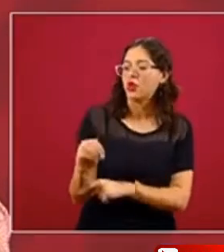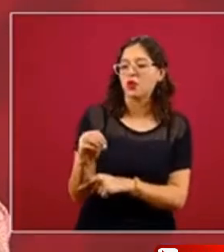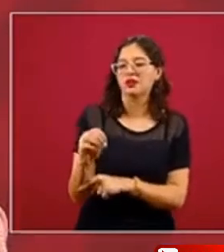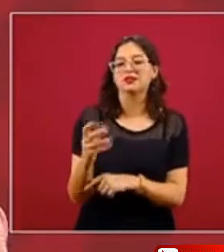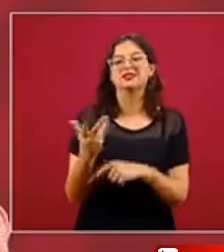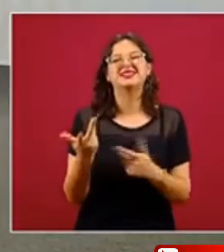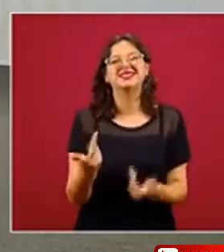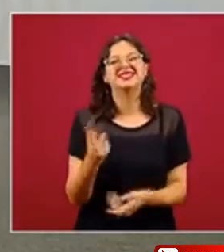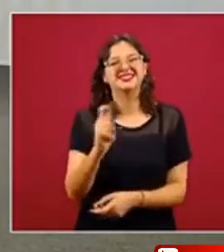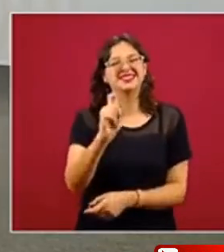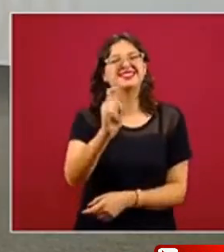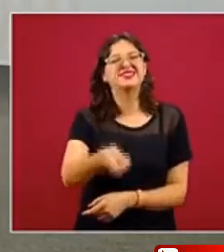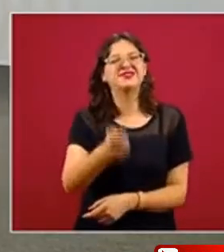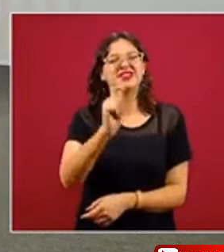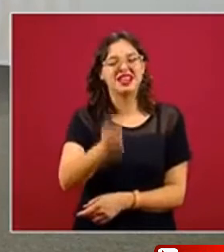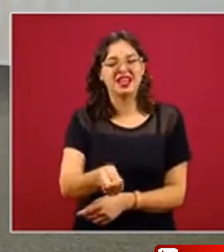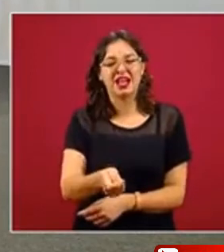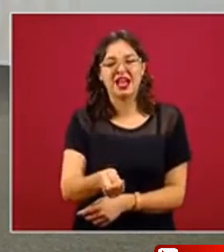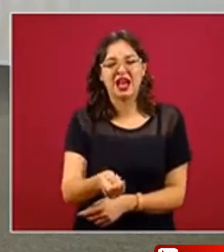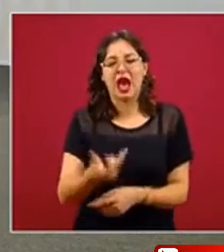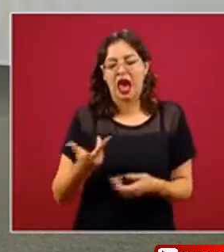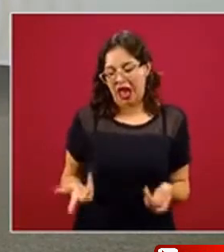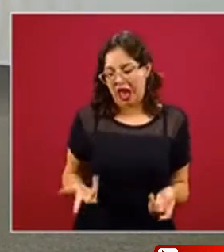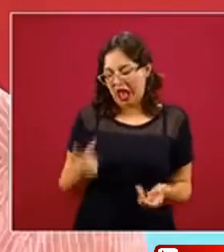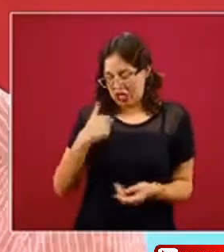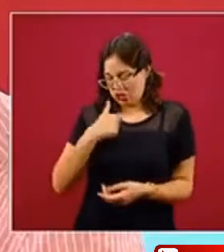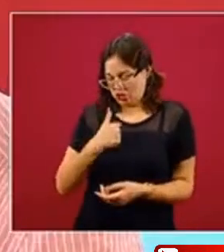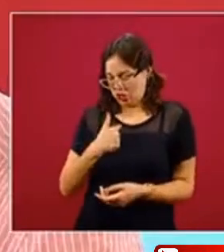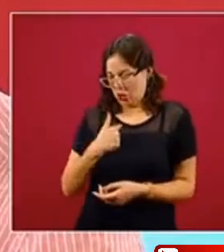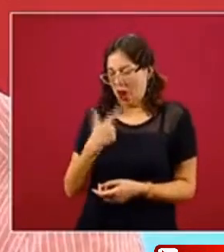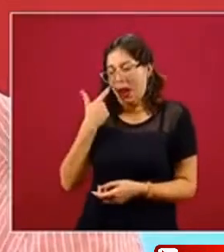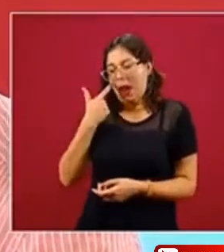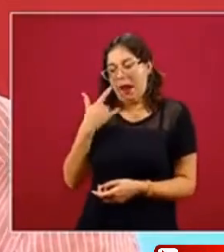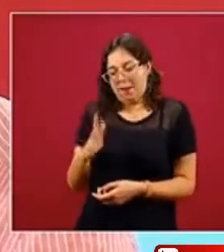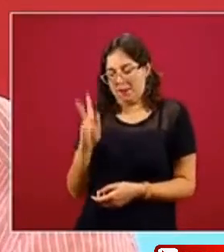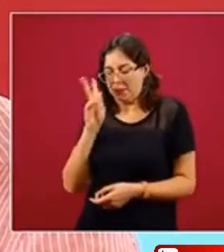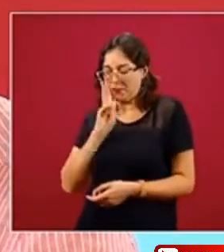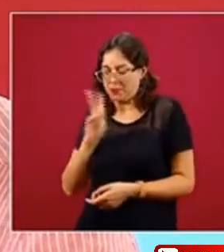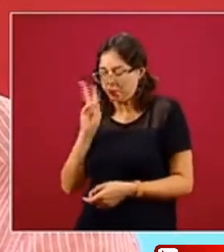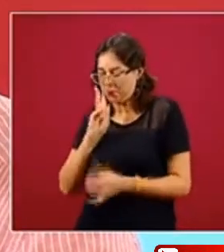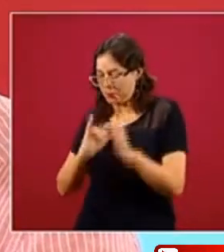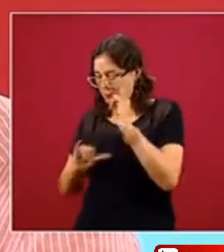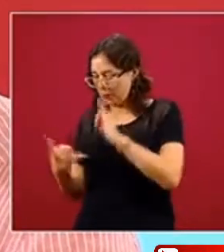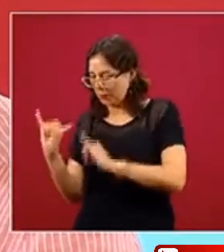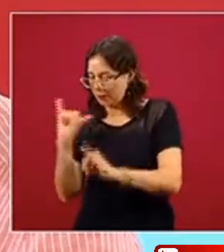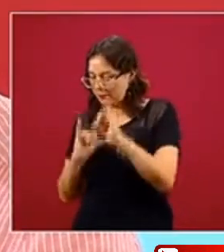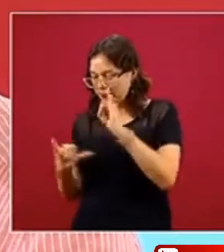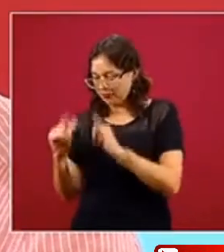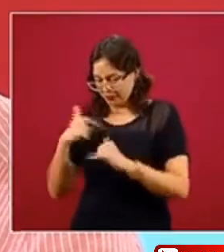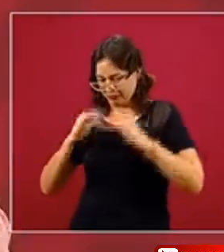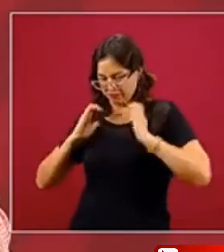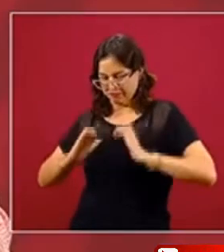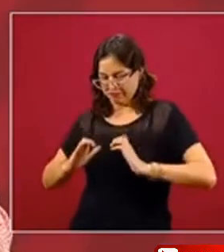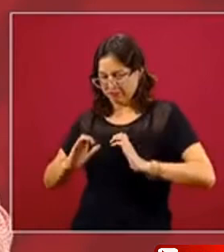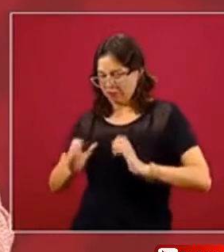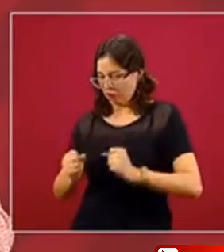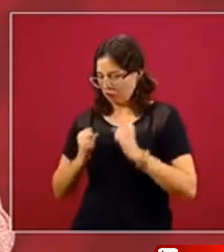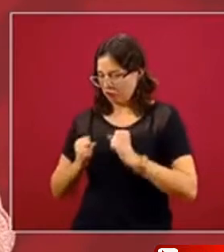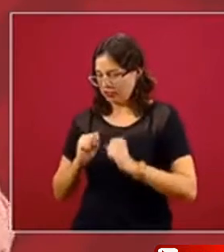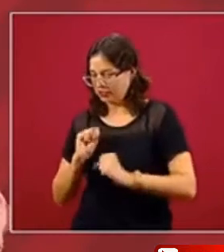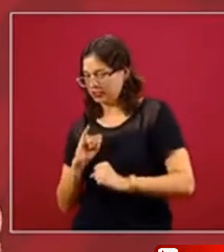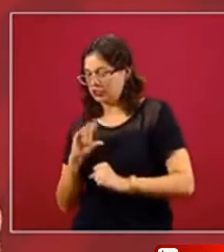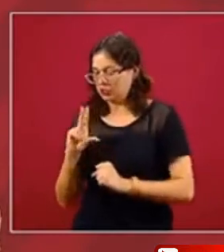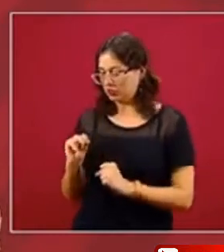el hacer pruebas de anticuerpos contra el virus causante de COVID y